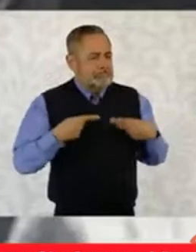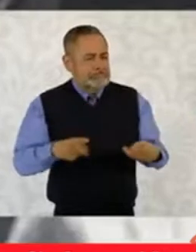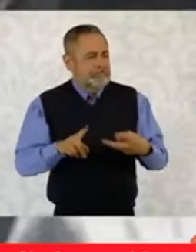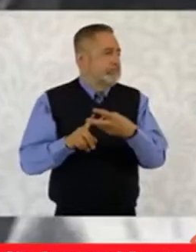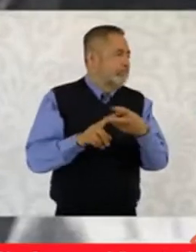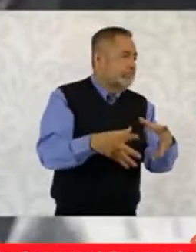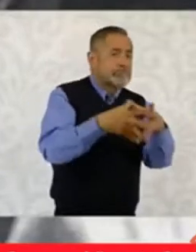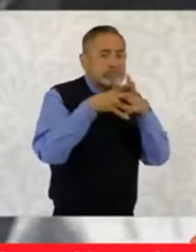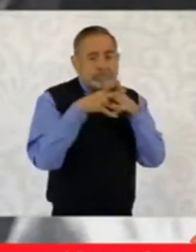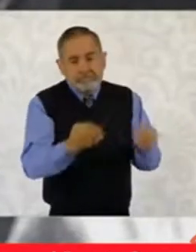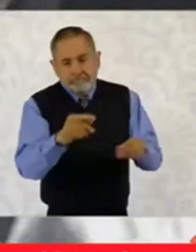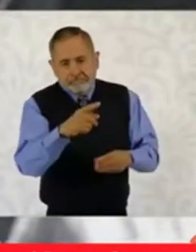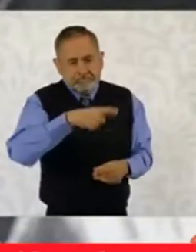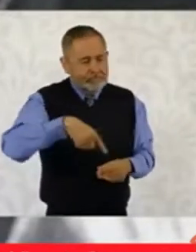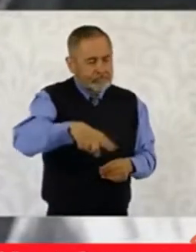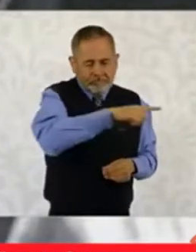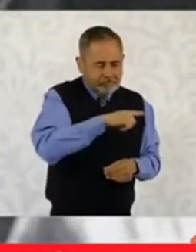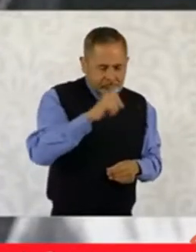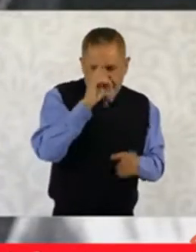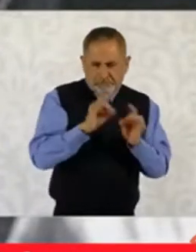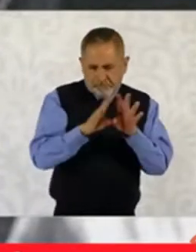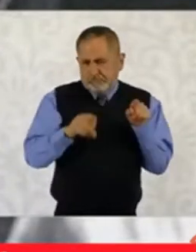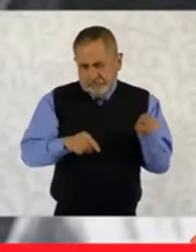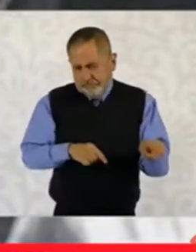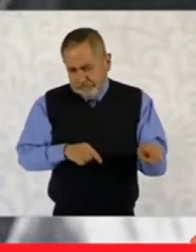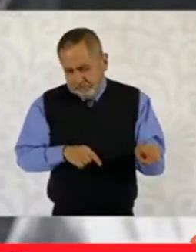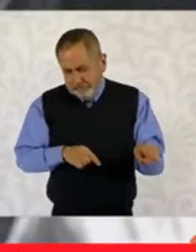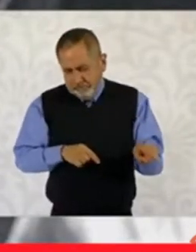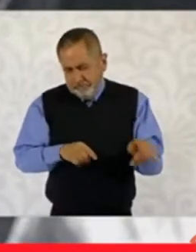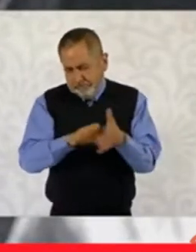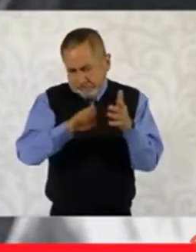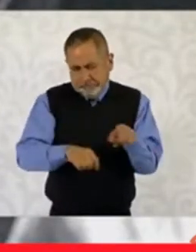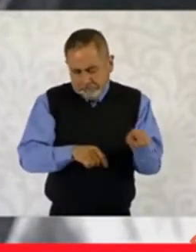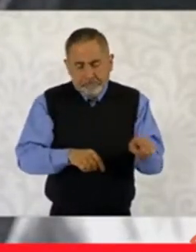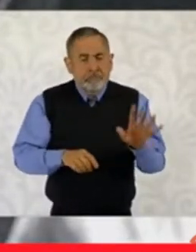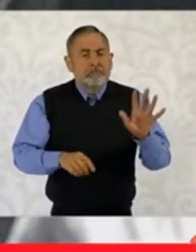relacionada con delitos de alto impacto, como la desaparición,